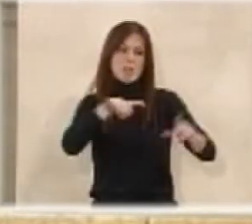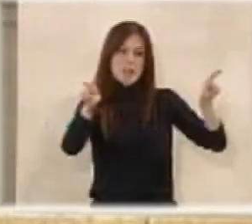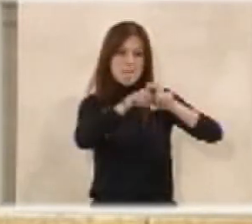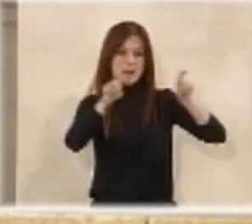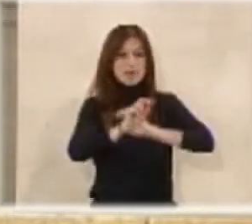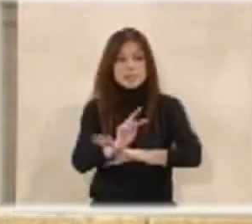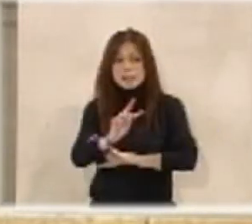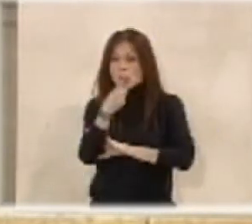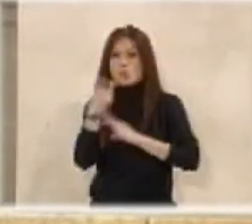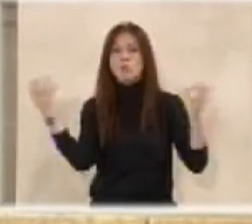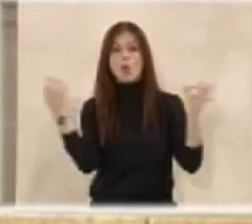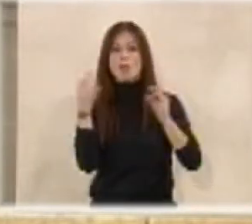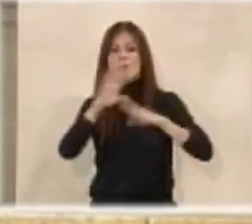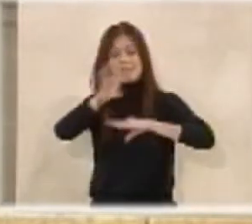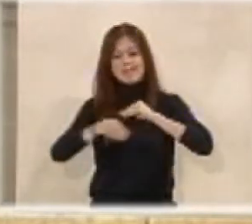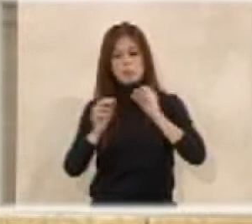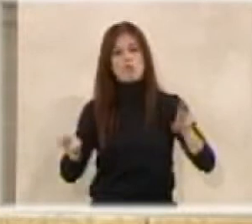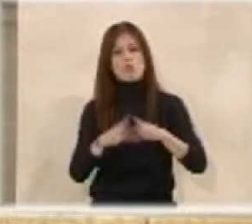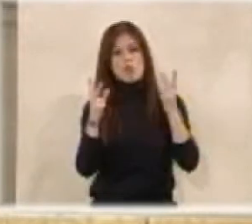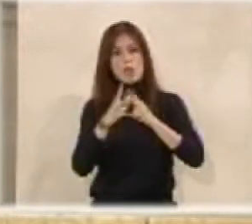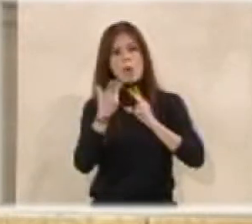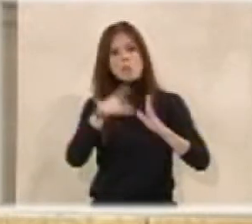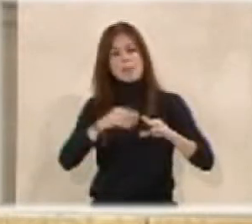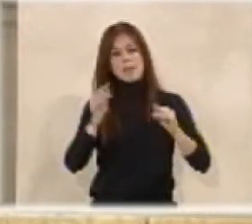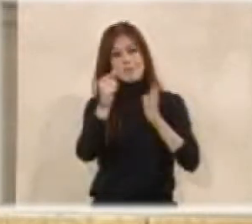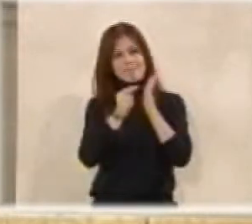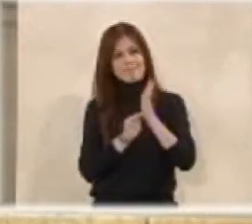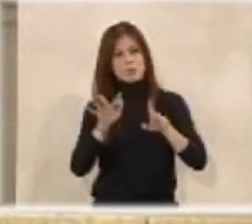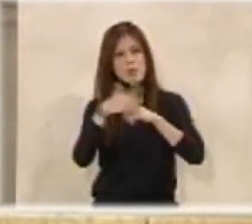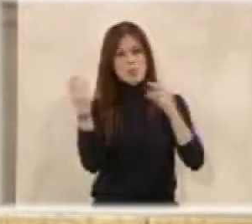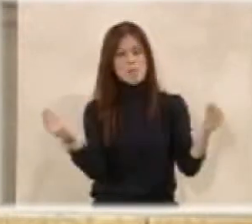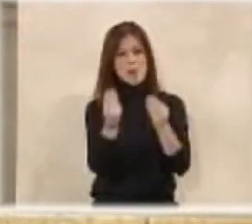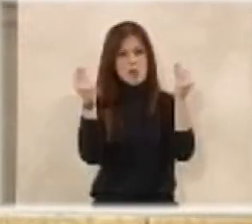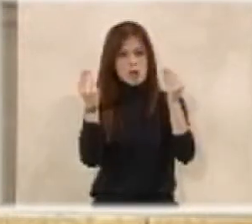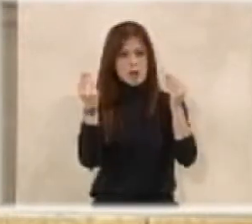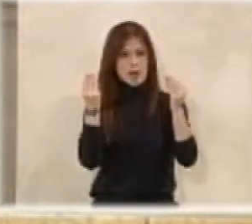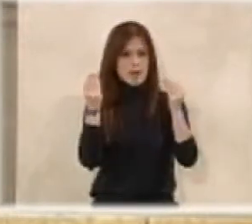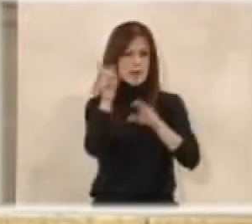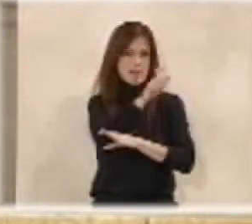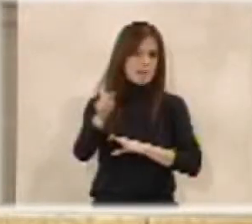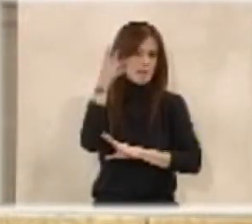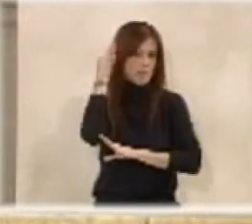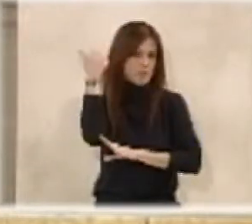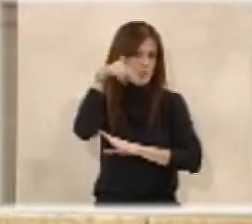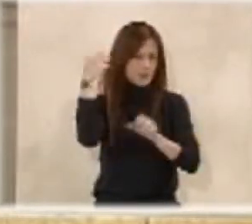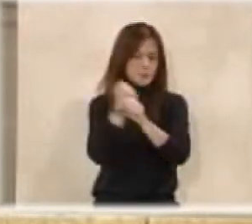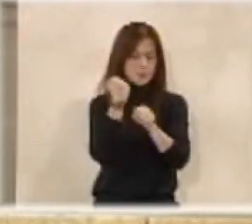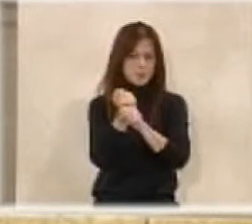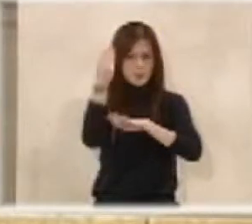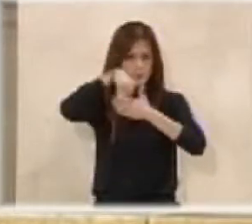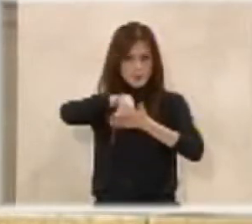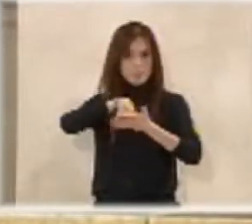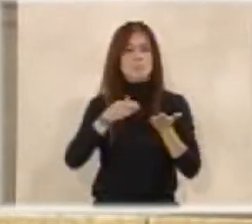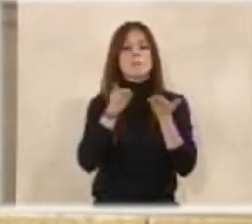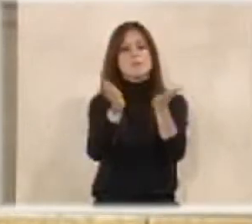lo segundo es que se contemplaran las cláusulas sociales que podían mejorar las condiciones de trabajo de las empleadas y los empleados de